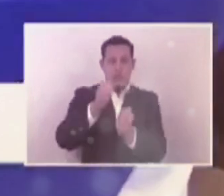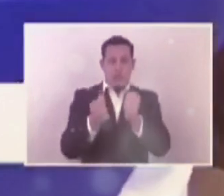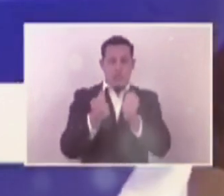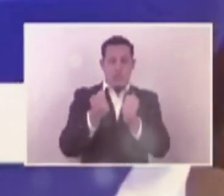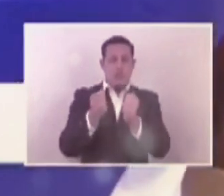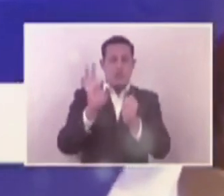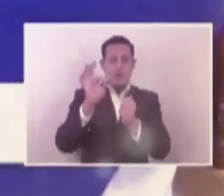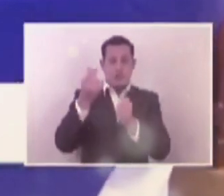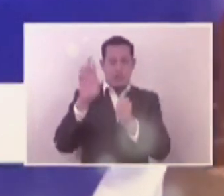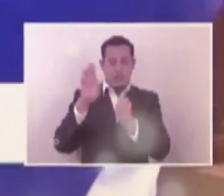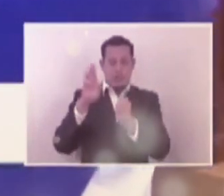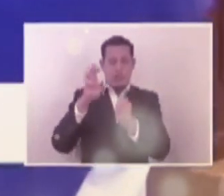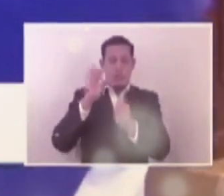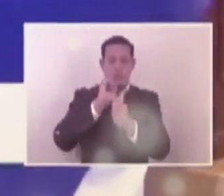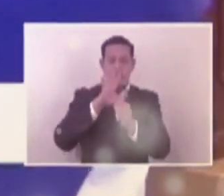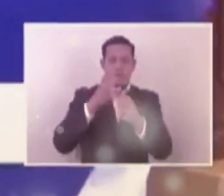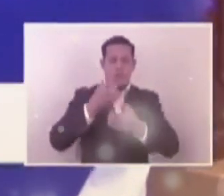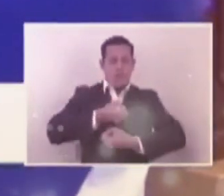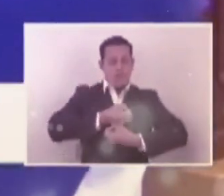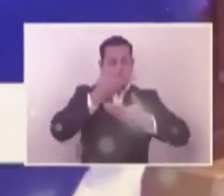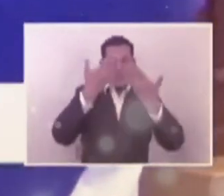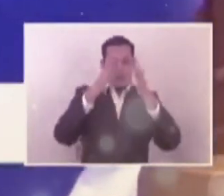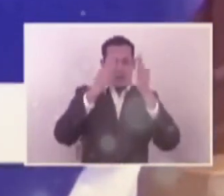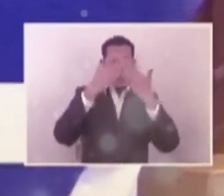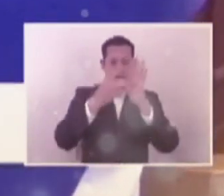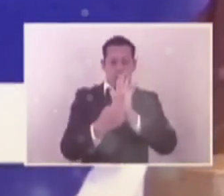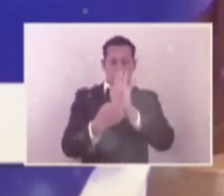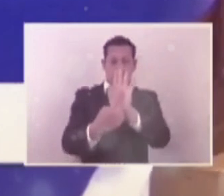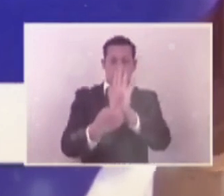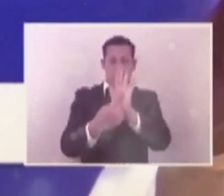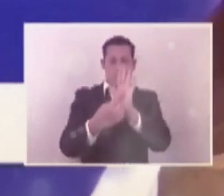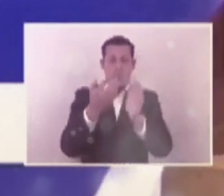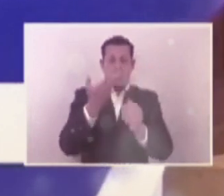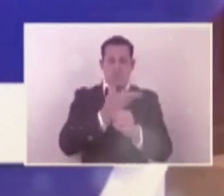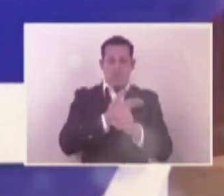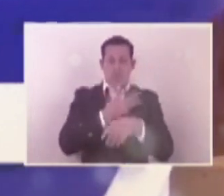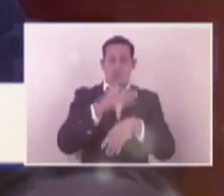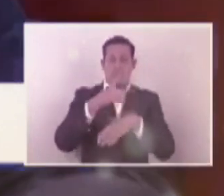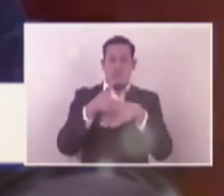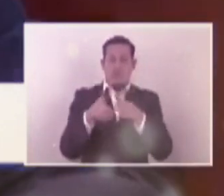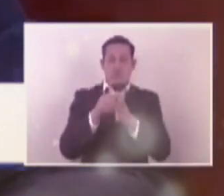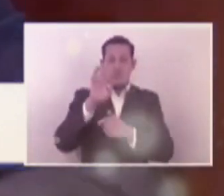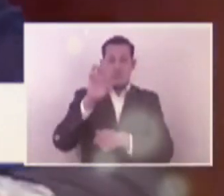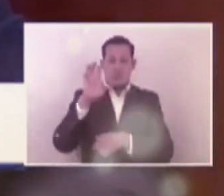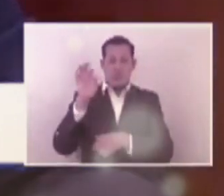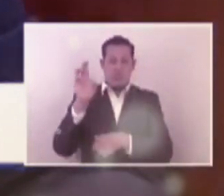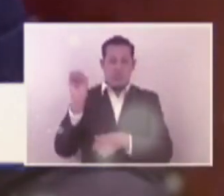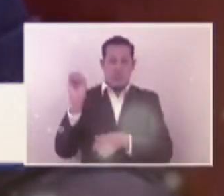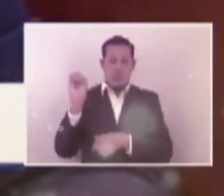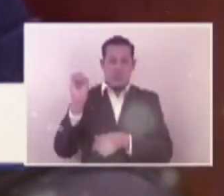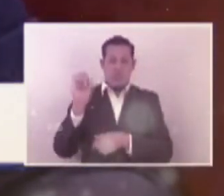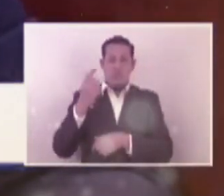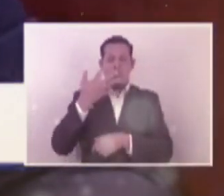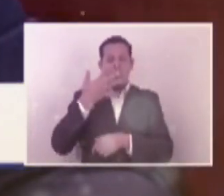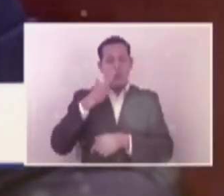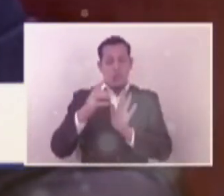La parte fiscal fue contundente y expuso las múltiples evidencias que incriminan a Romero. ¿Quién? A las